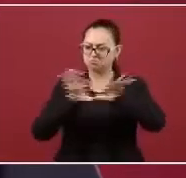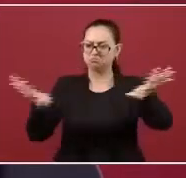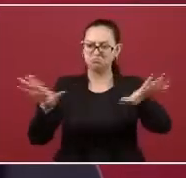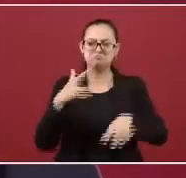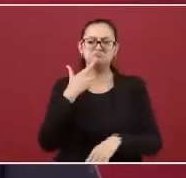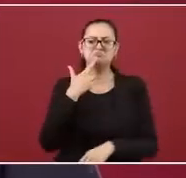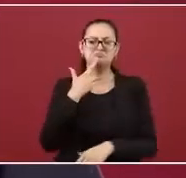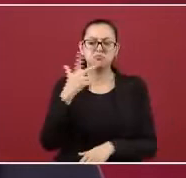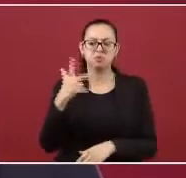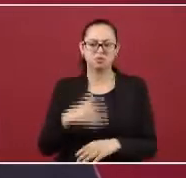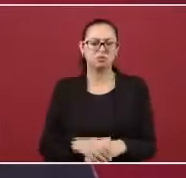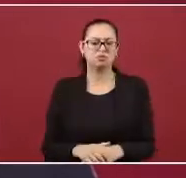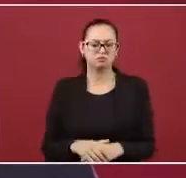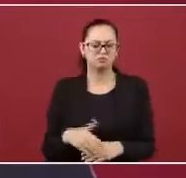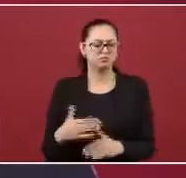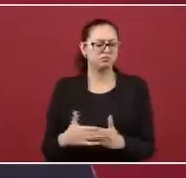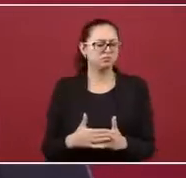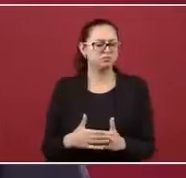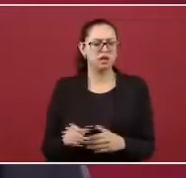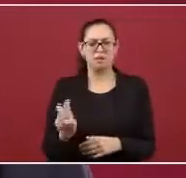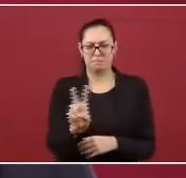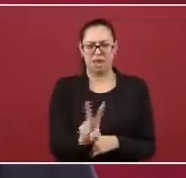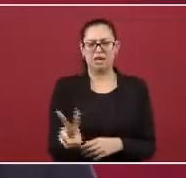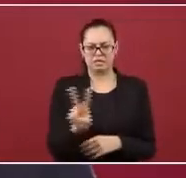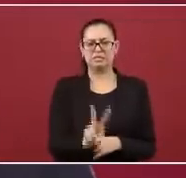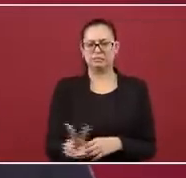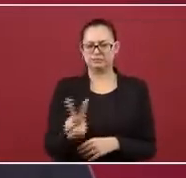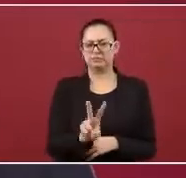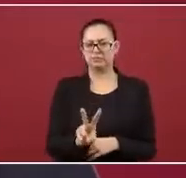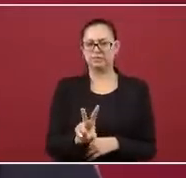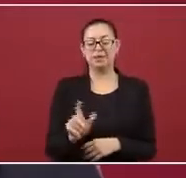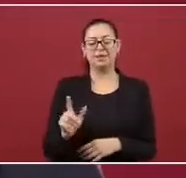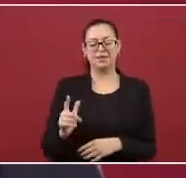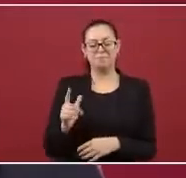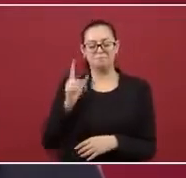Lo podemos hacer el viernes, porque mañana